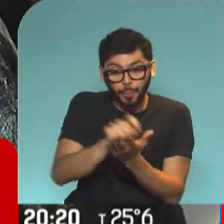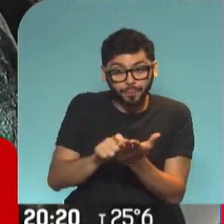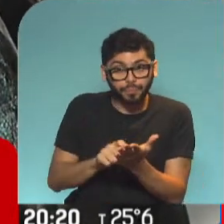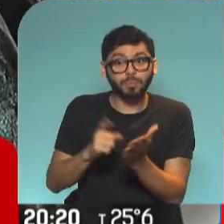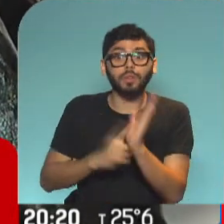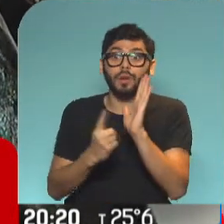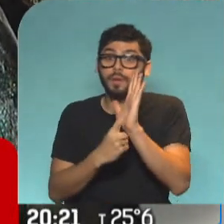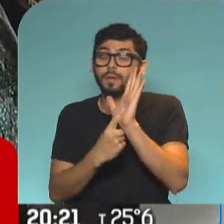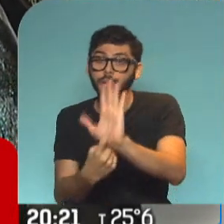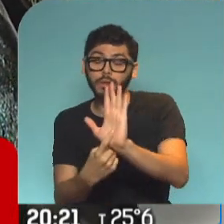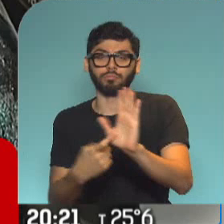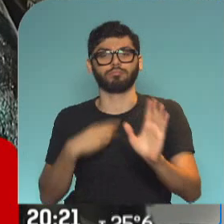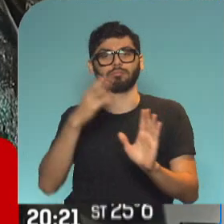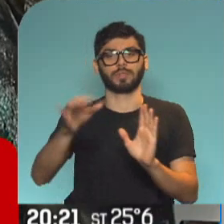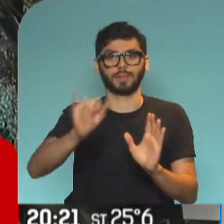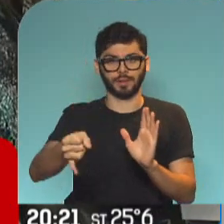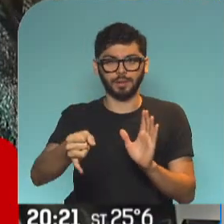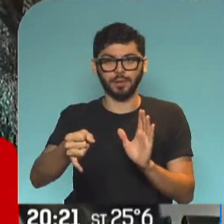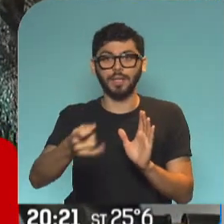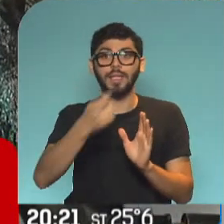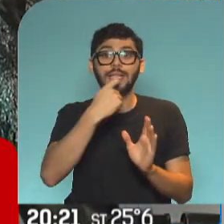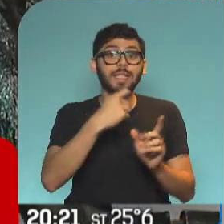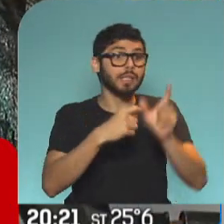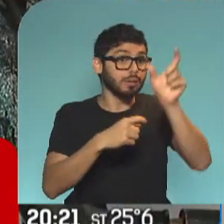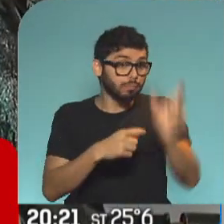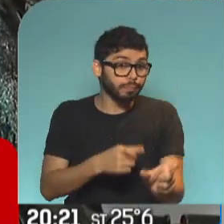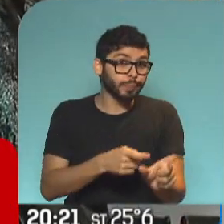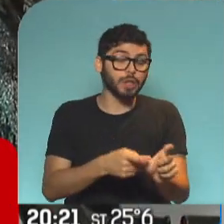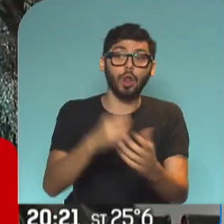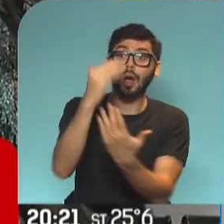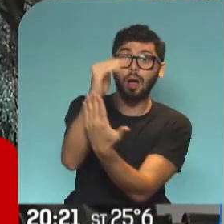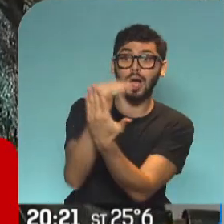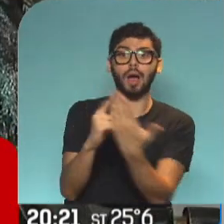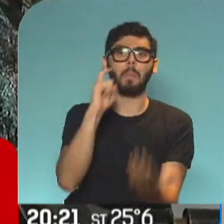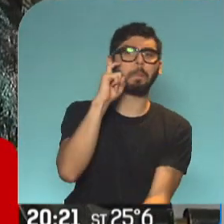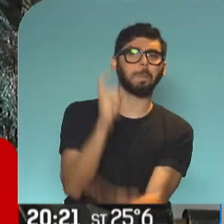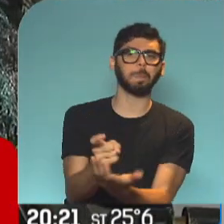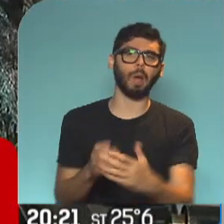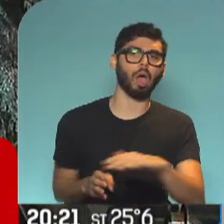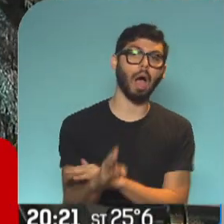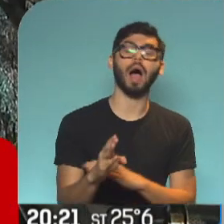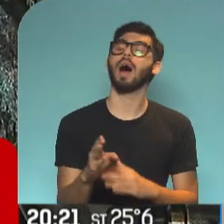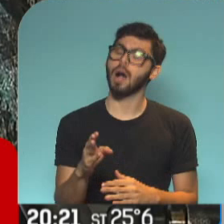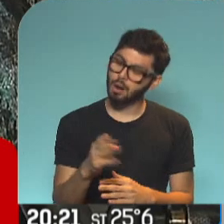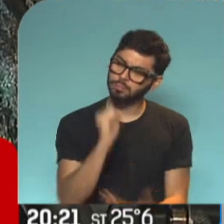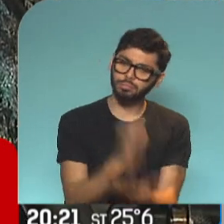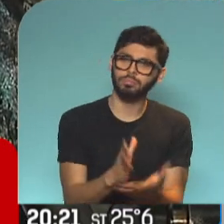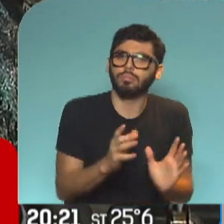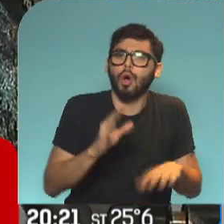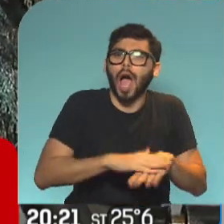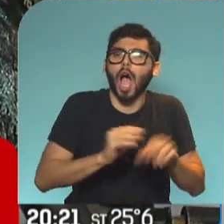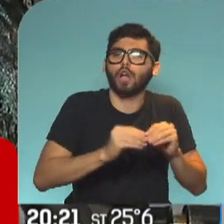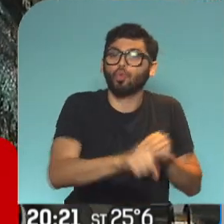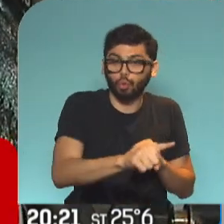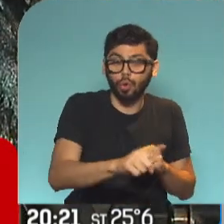y aquel que lo vulnerara o lo violara, bueno, ya queda a cuenta de su propia responsabilidad. La provincia va a exigir esto para los grupos